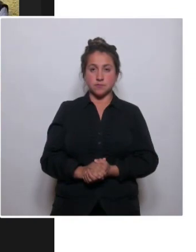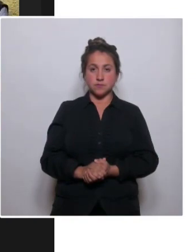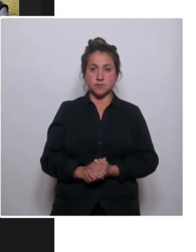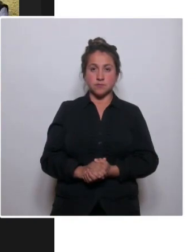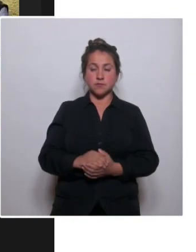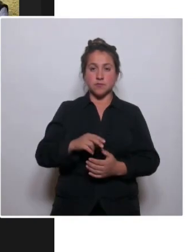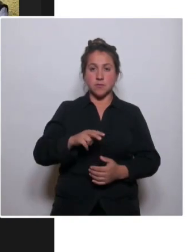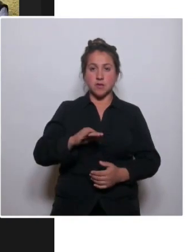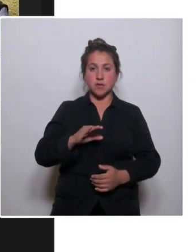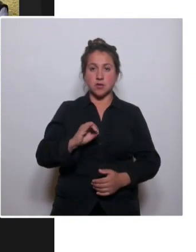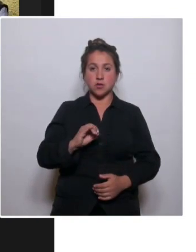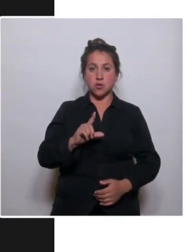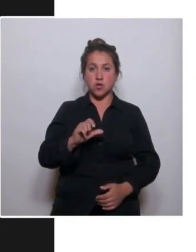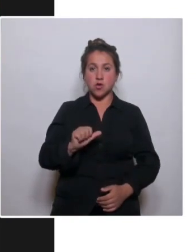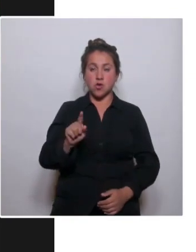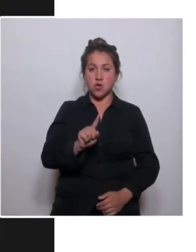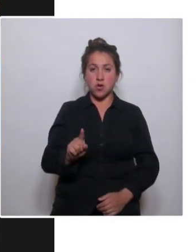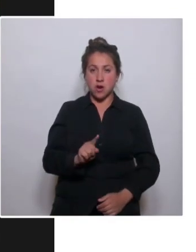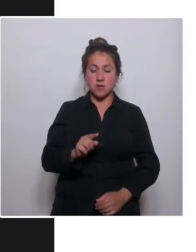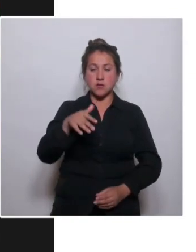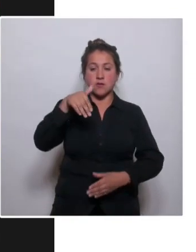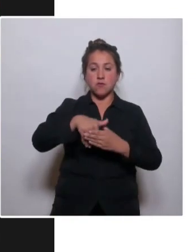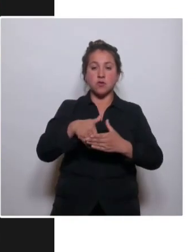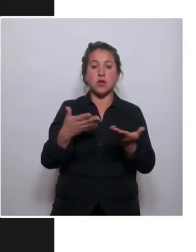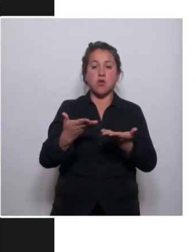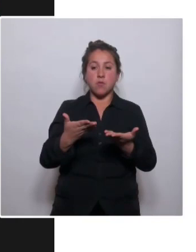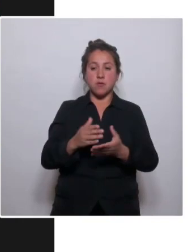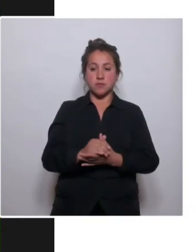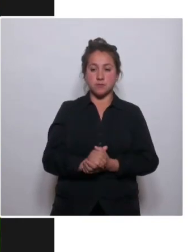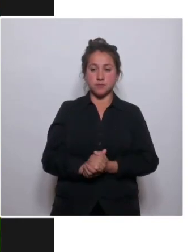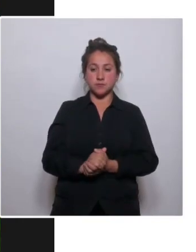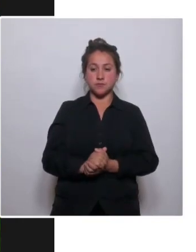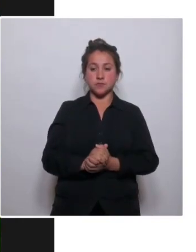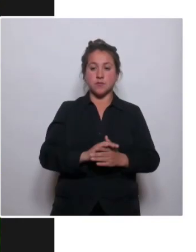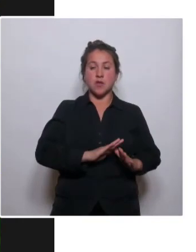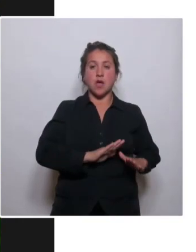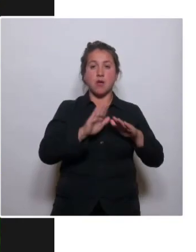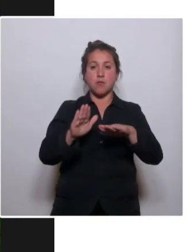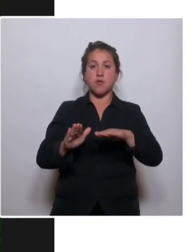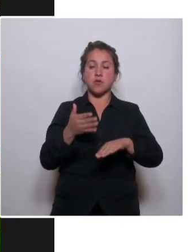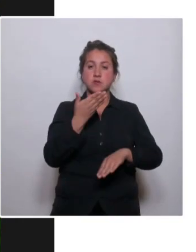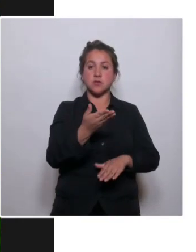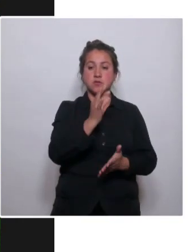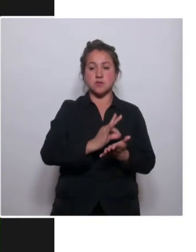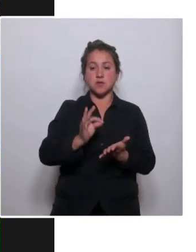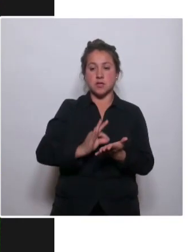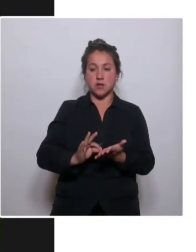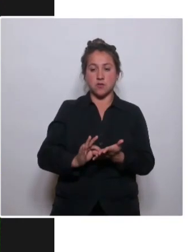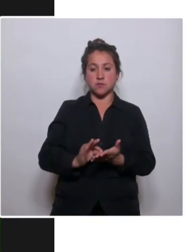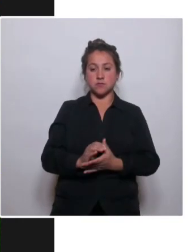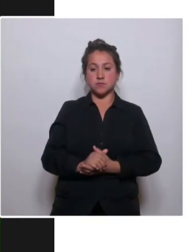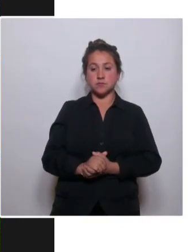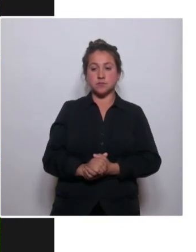Convencional Nicolás Núñez, ¿cómo vota? A favor, señor secretario.